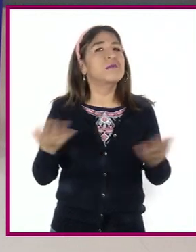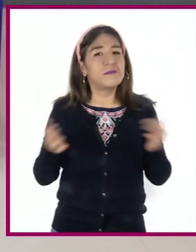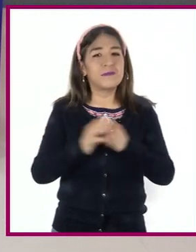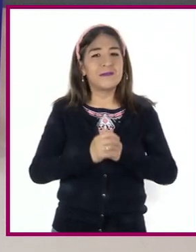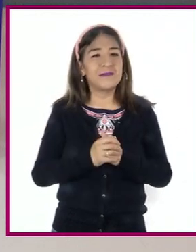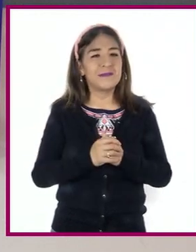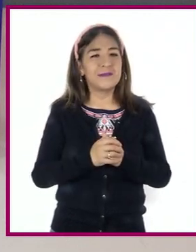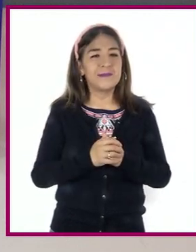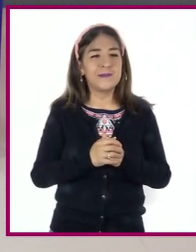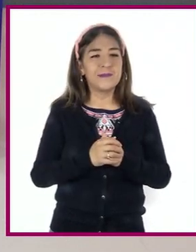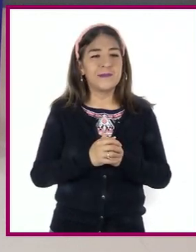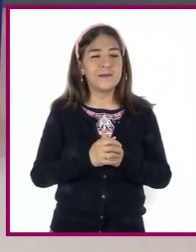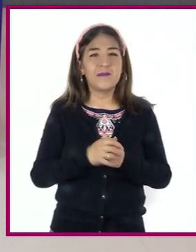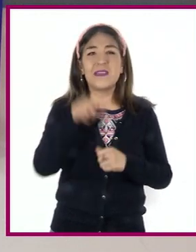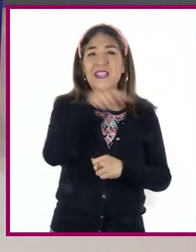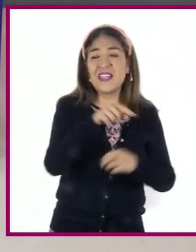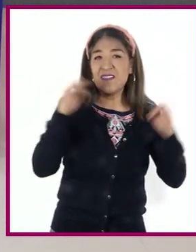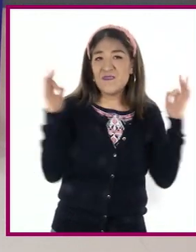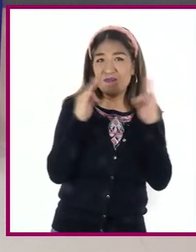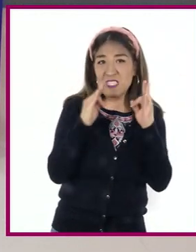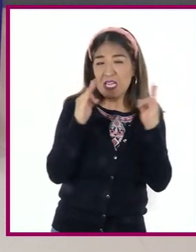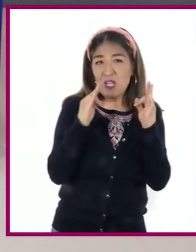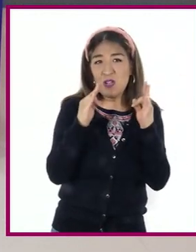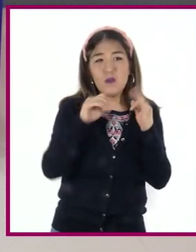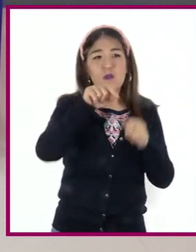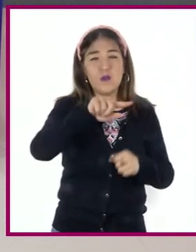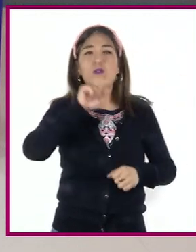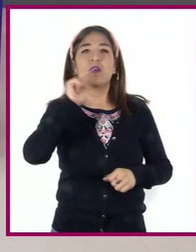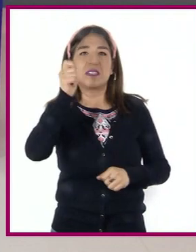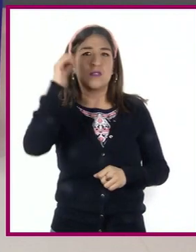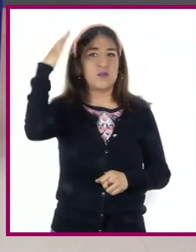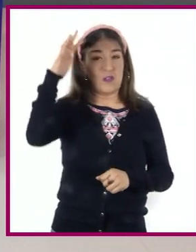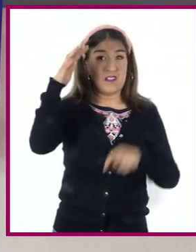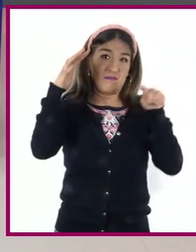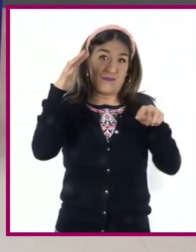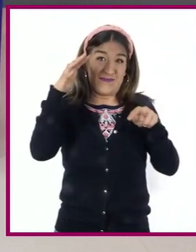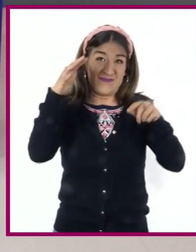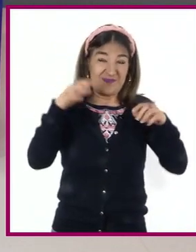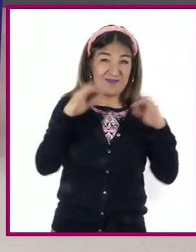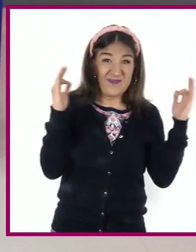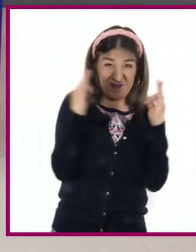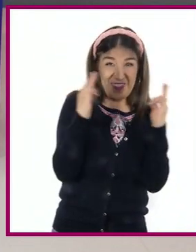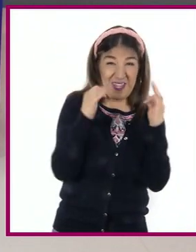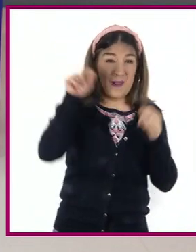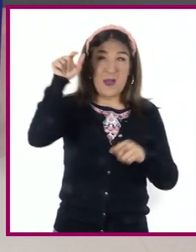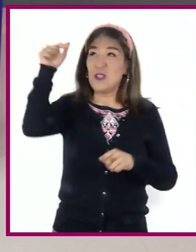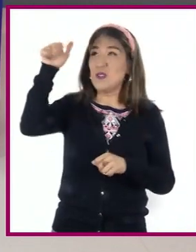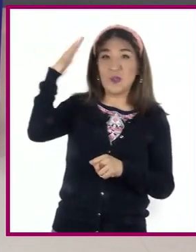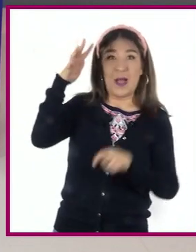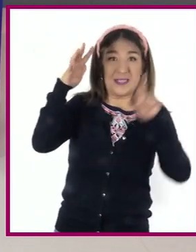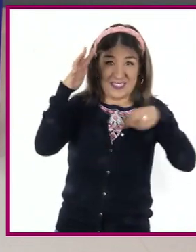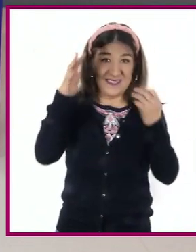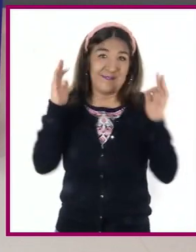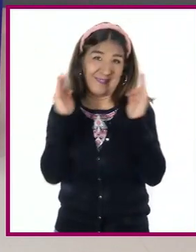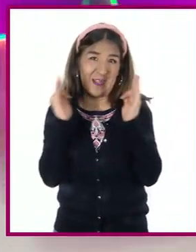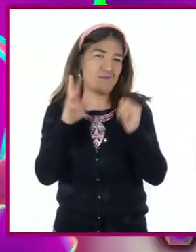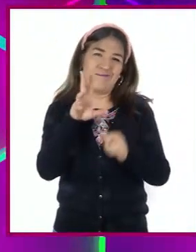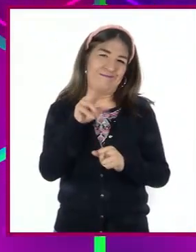toc. ¿Hay alguien ahí? ¡Qué frío hace aquí! ¡Uf! ¡Cómo sopla el viento!